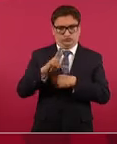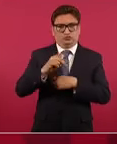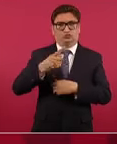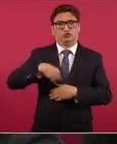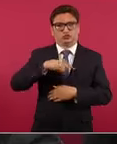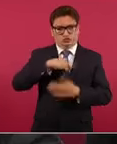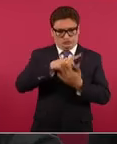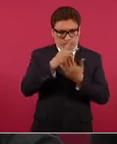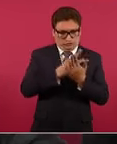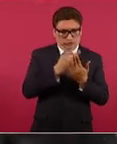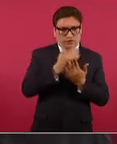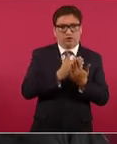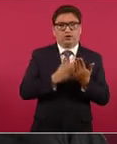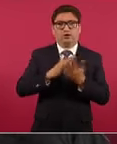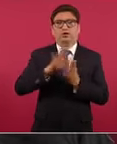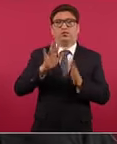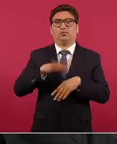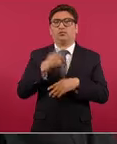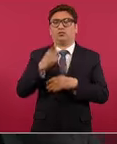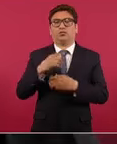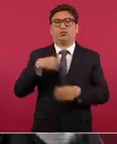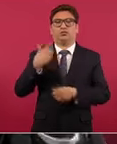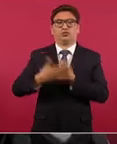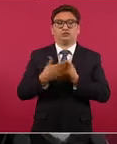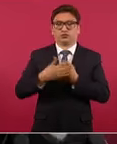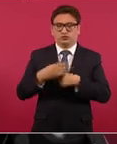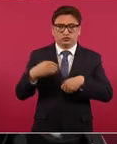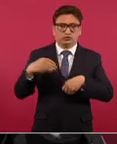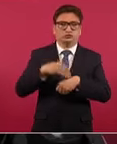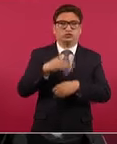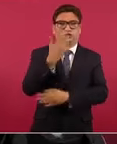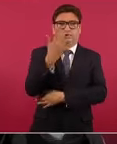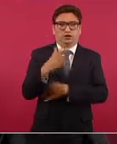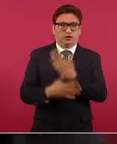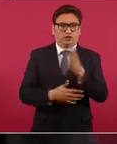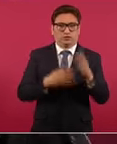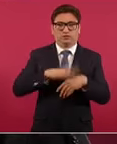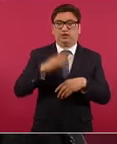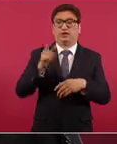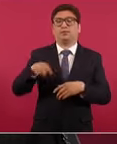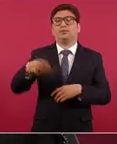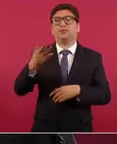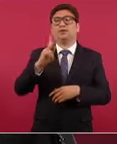de reforestación nada más estos señores deberían